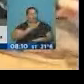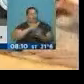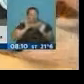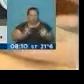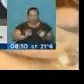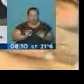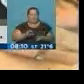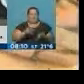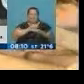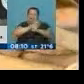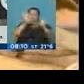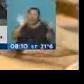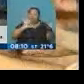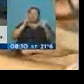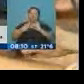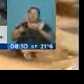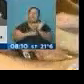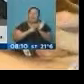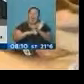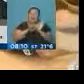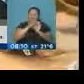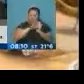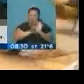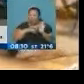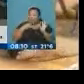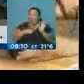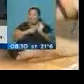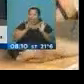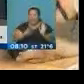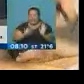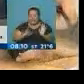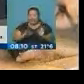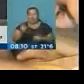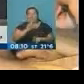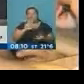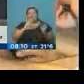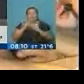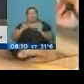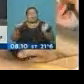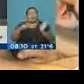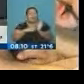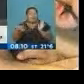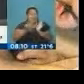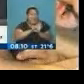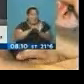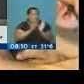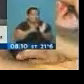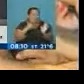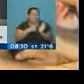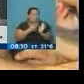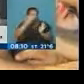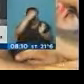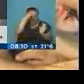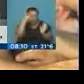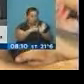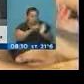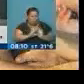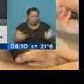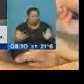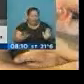nosotros, queda bien en claro cómo son las reglas del juego, cómo se tiene que llevar adelante, que no es de otra manera que no sea como dice la propia Constitución de la